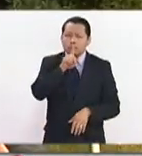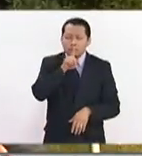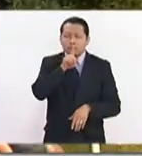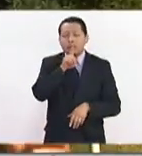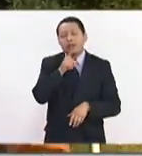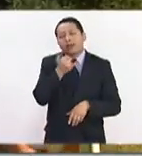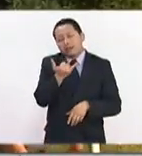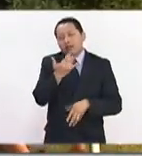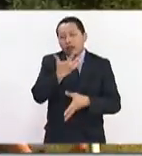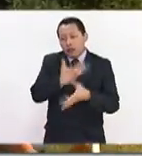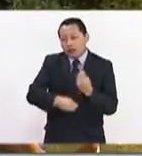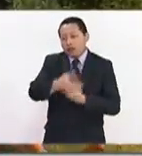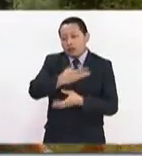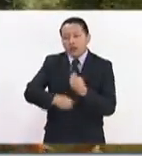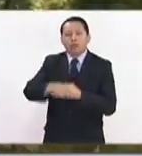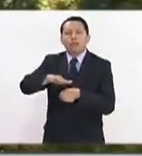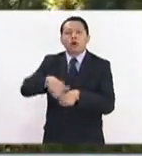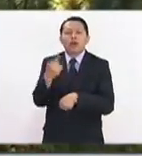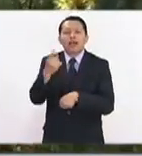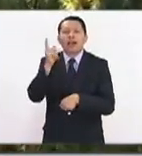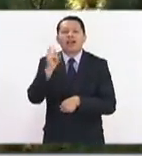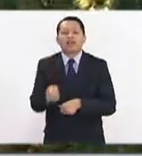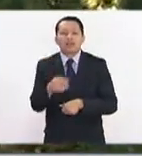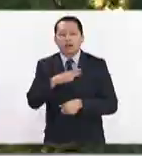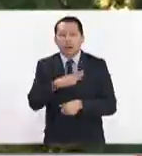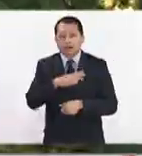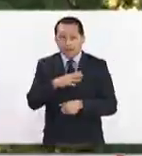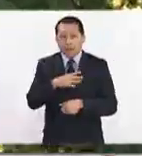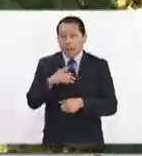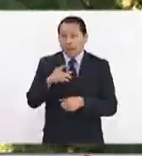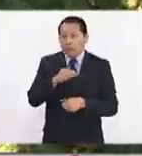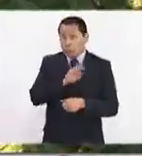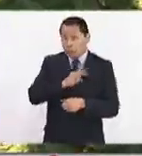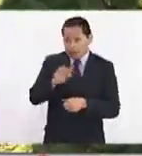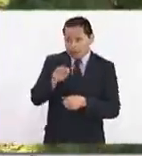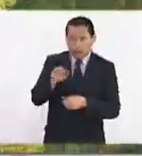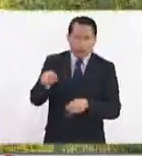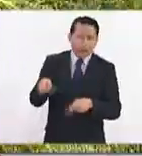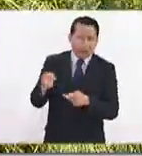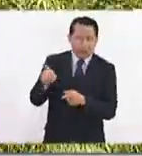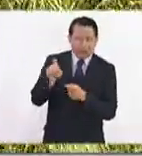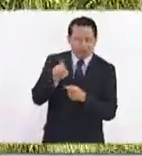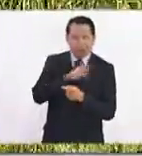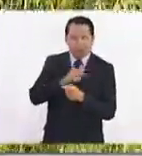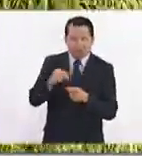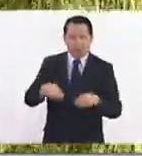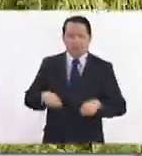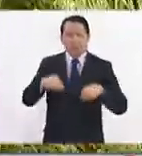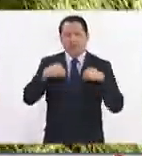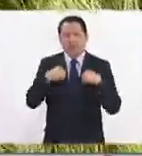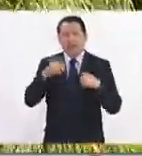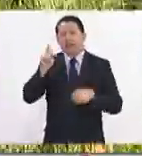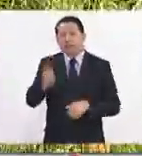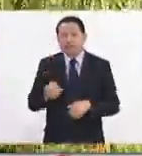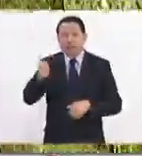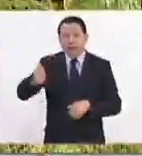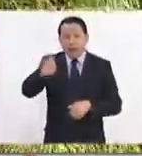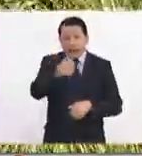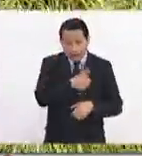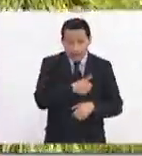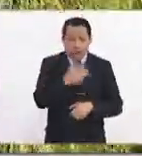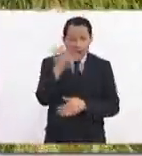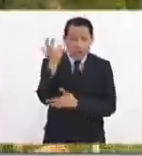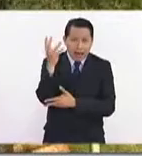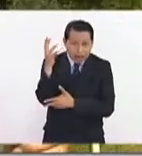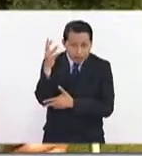sostenible porque los recursos que de él se obtienen te permiten vivir. Atrás de cada árbol de Navidad